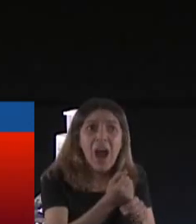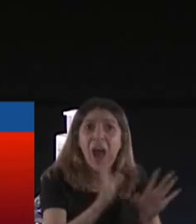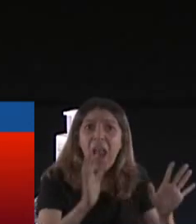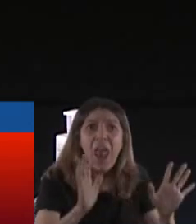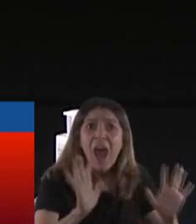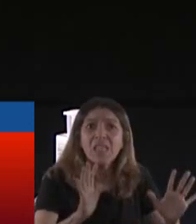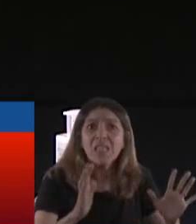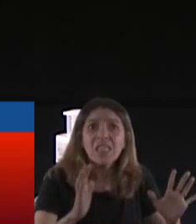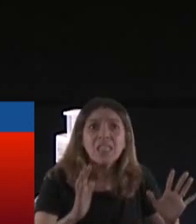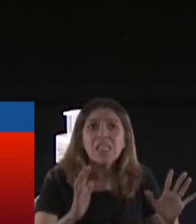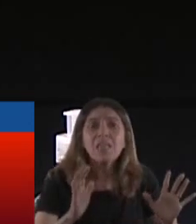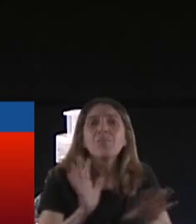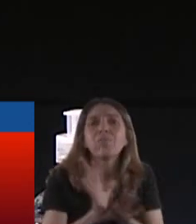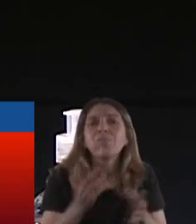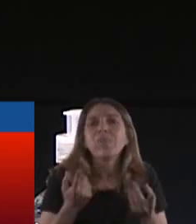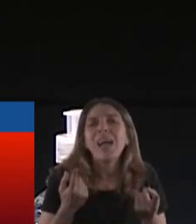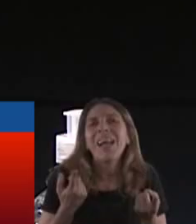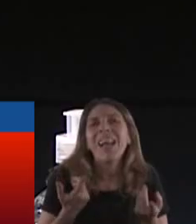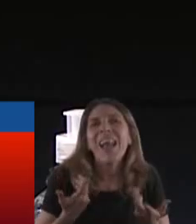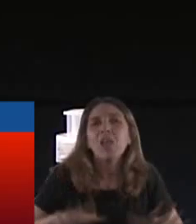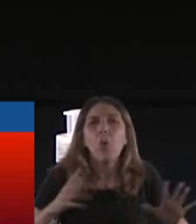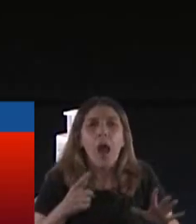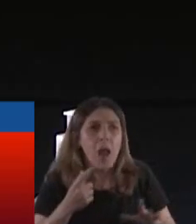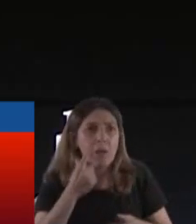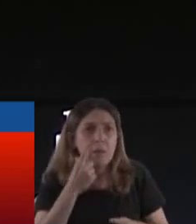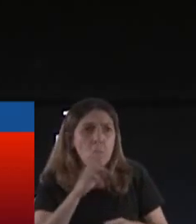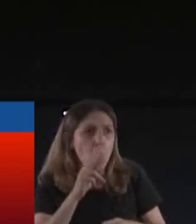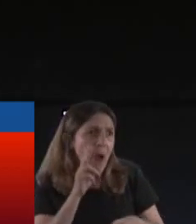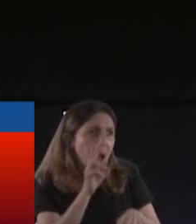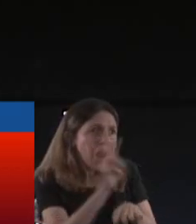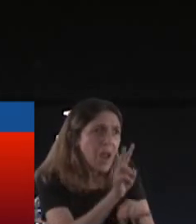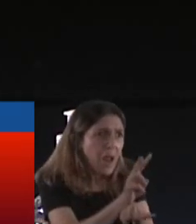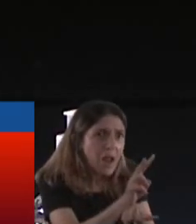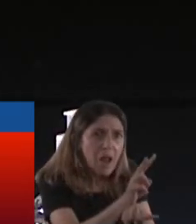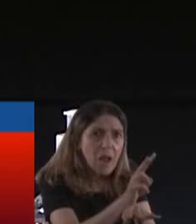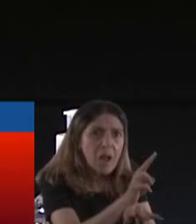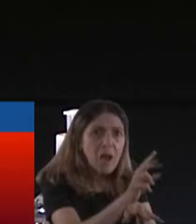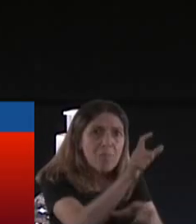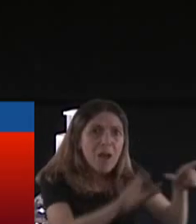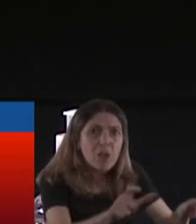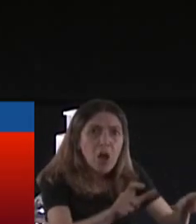naturalmente, me animaría a decir, vocacionalmente, por cuidar al otro, y ese trabajo nunca es reconocido.